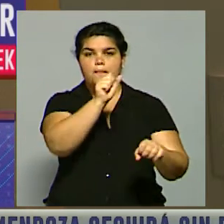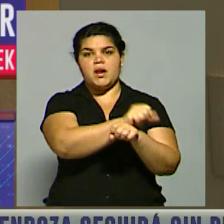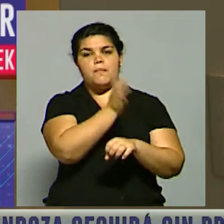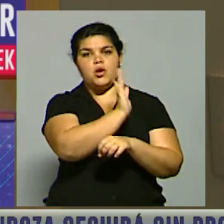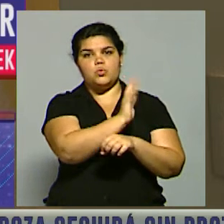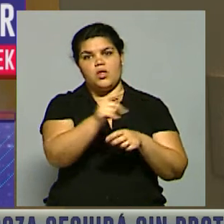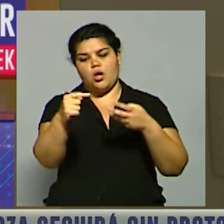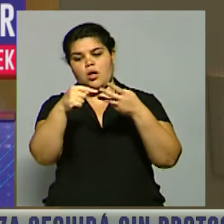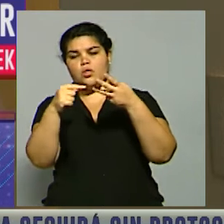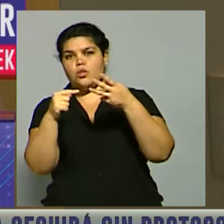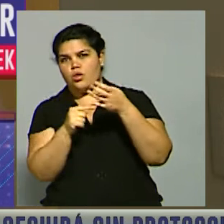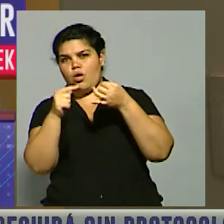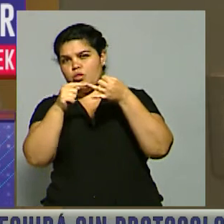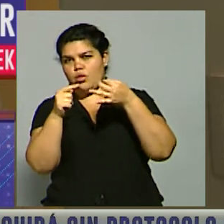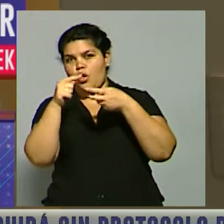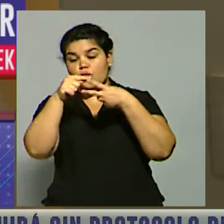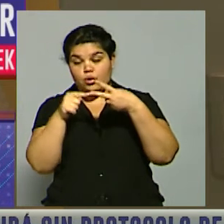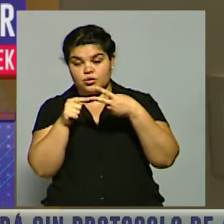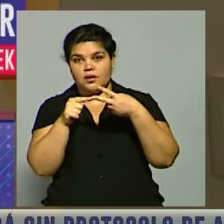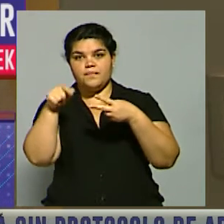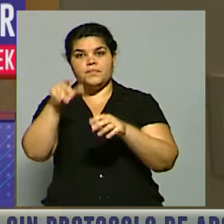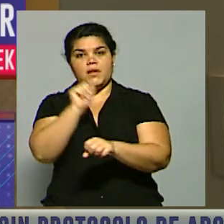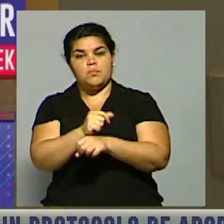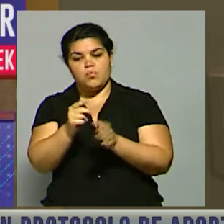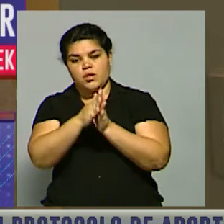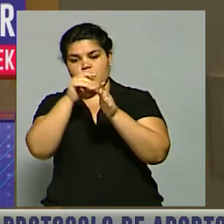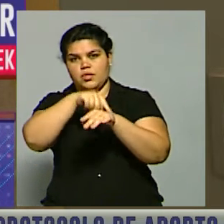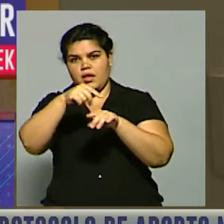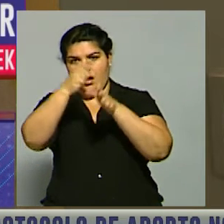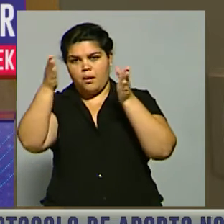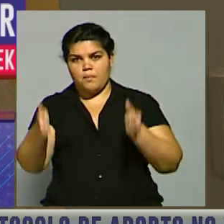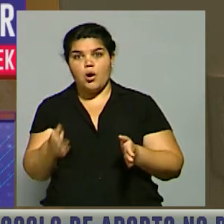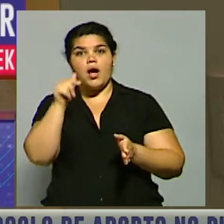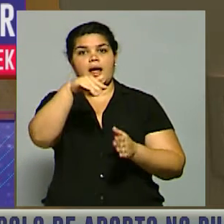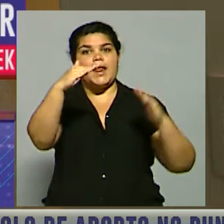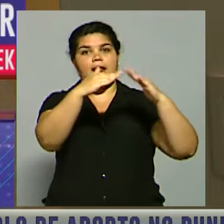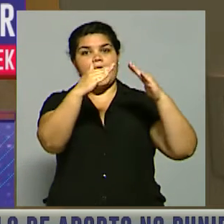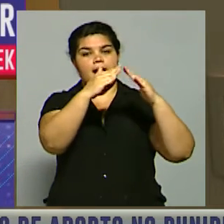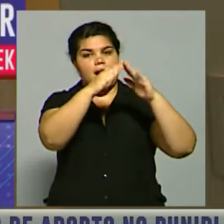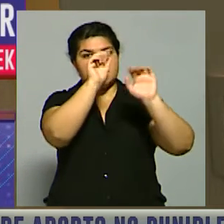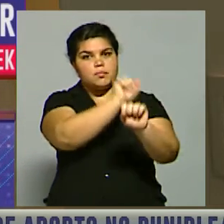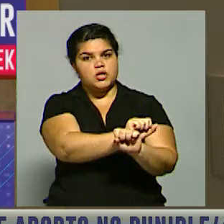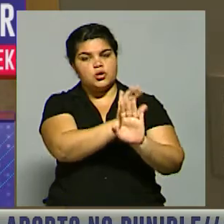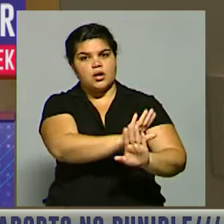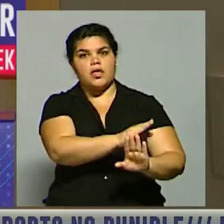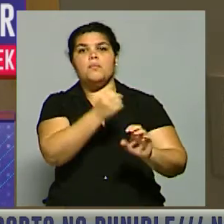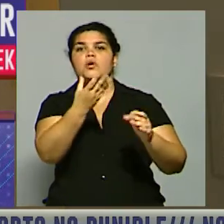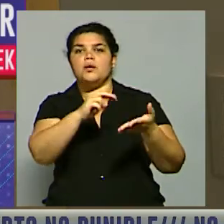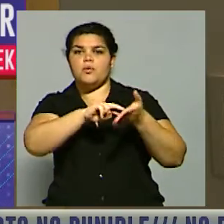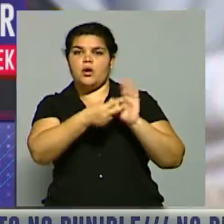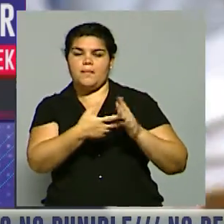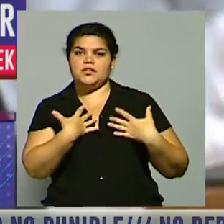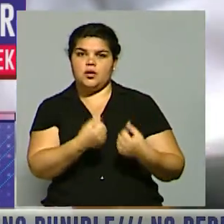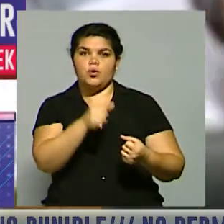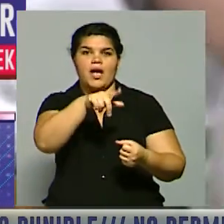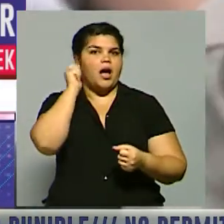penas temporales. Estaba en prisión domiciliaria hacía un tiempo debido a su situación, a su estado de salud, tenía más de 90